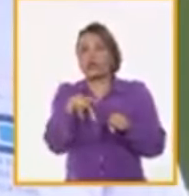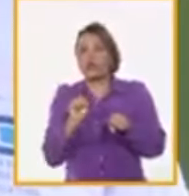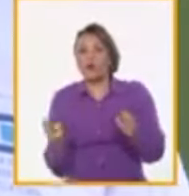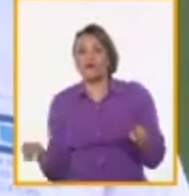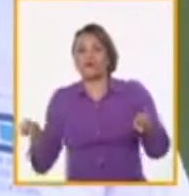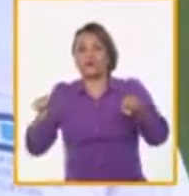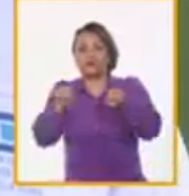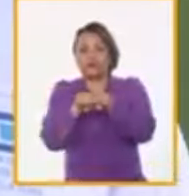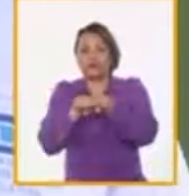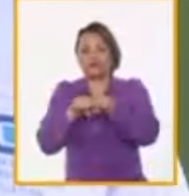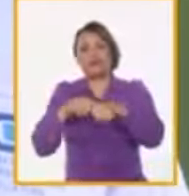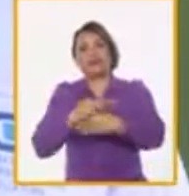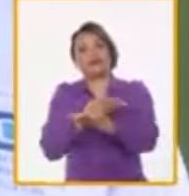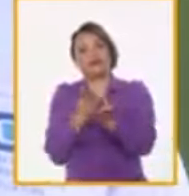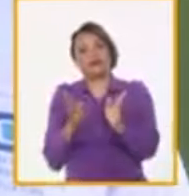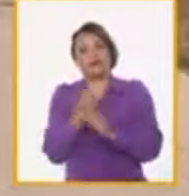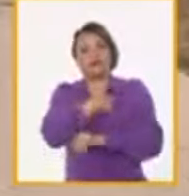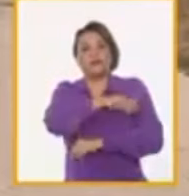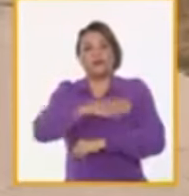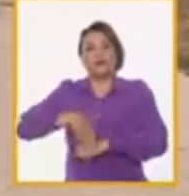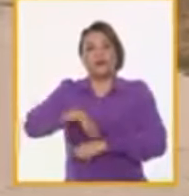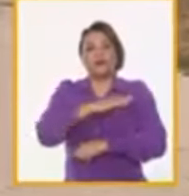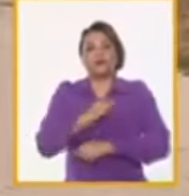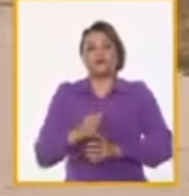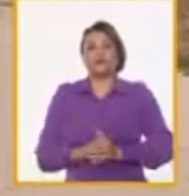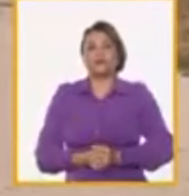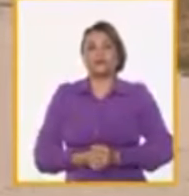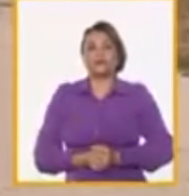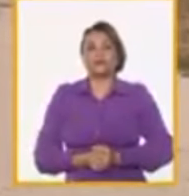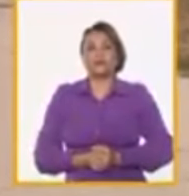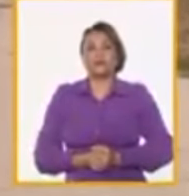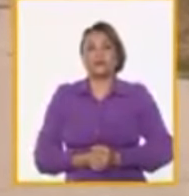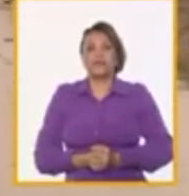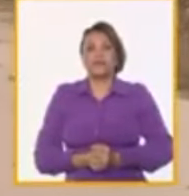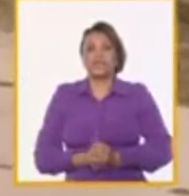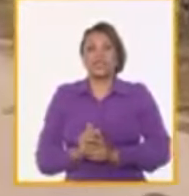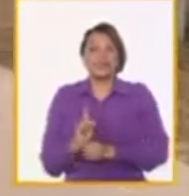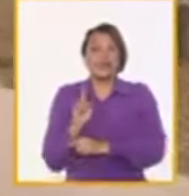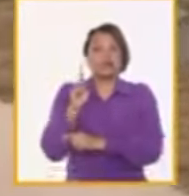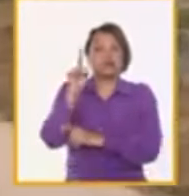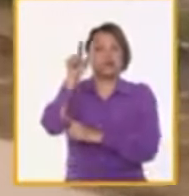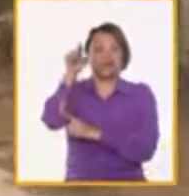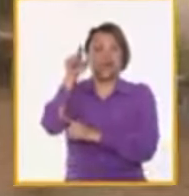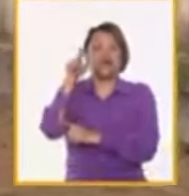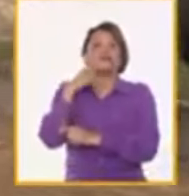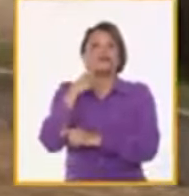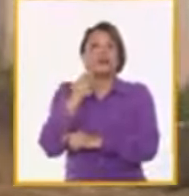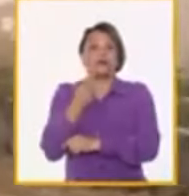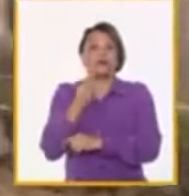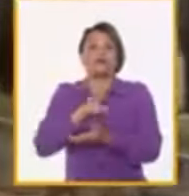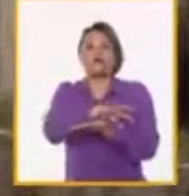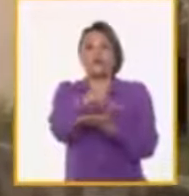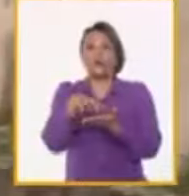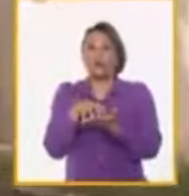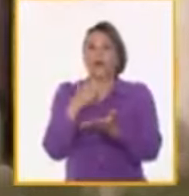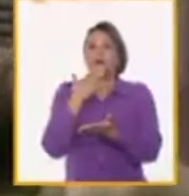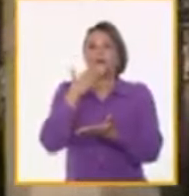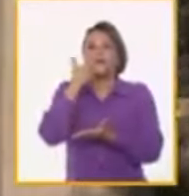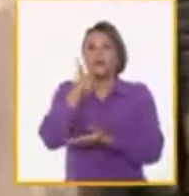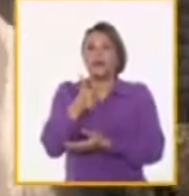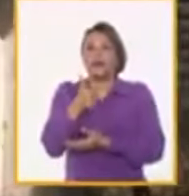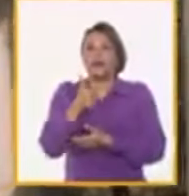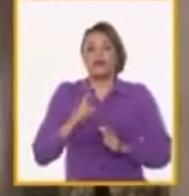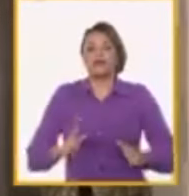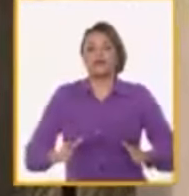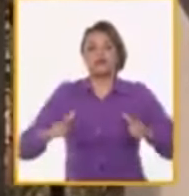a los clientes servidos aquí en Camacho Alto. En lo más alto de la ciudad, un punto de fácil acceso,